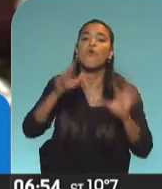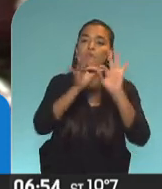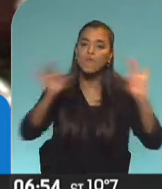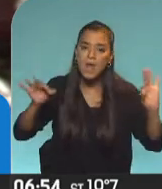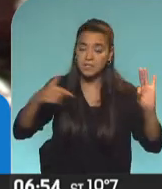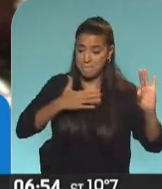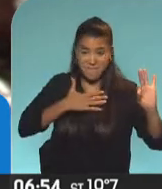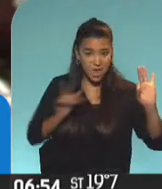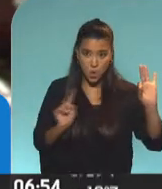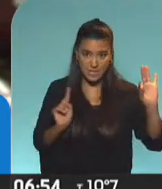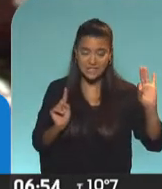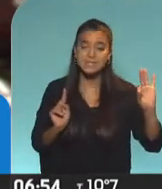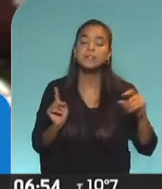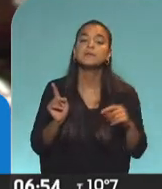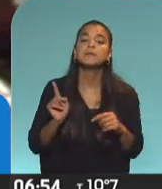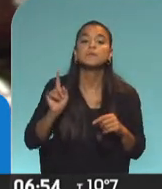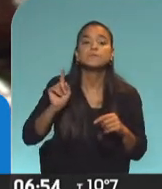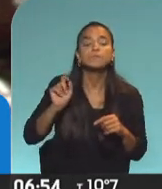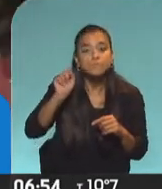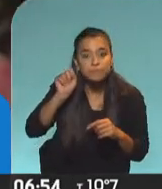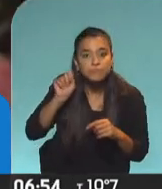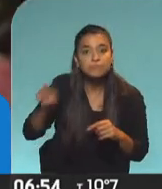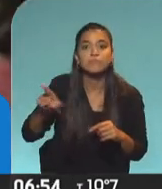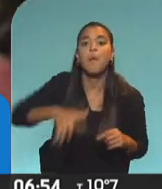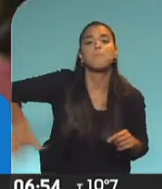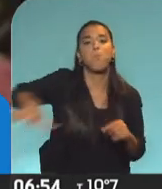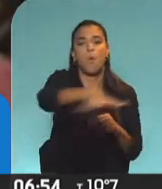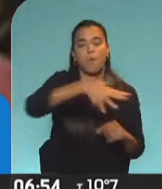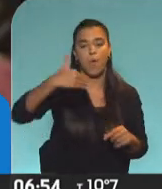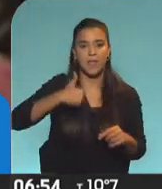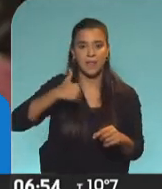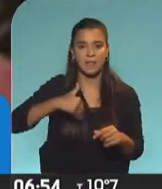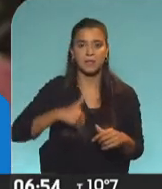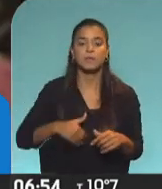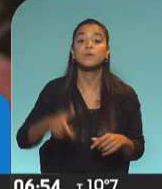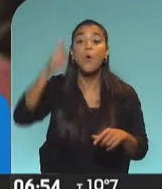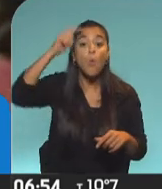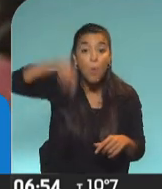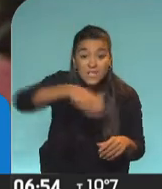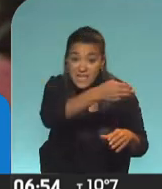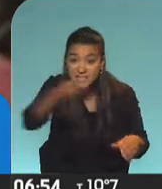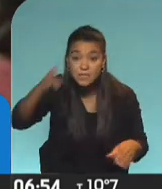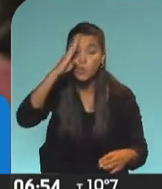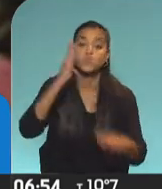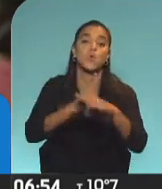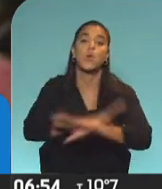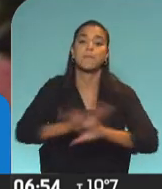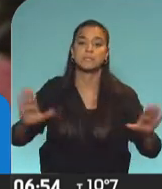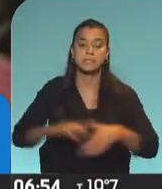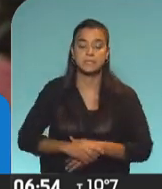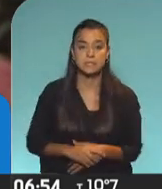me pertenece, porque pertenece ya a todo el pueblo argentino. Señores jueces, nunca más.